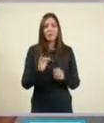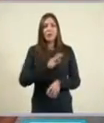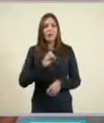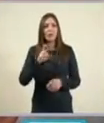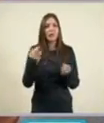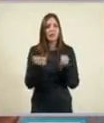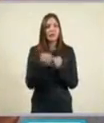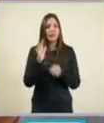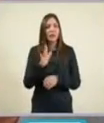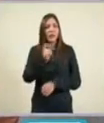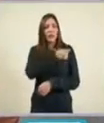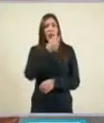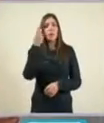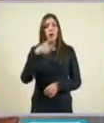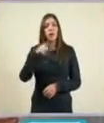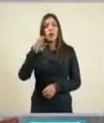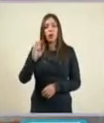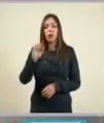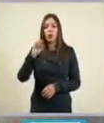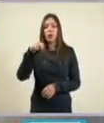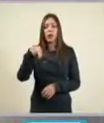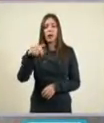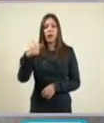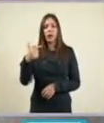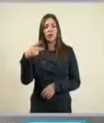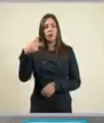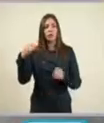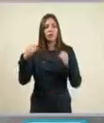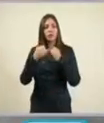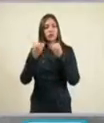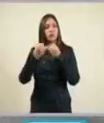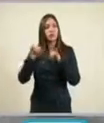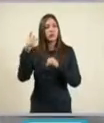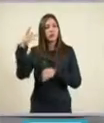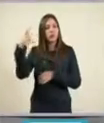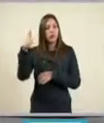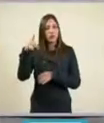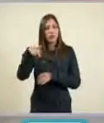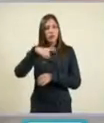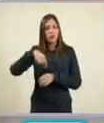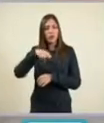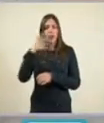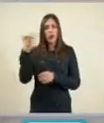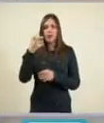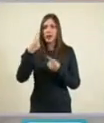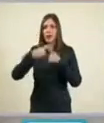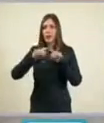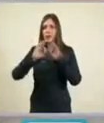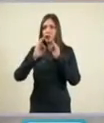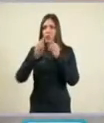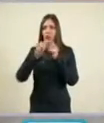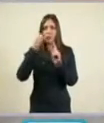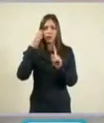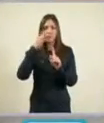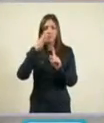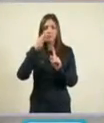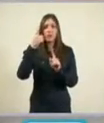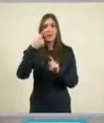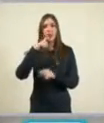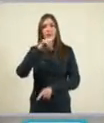hablar es una ONG que se llama Cure Violence, que tiene un enfoque muy distinto para erradicar la